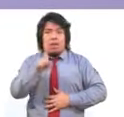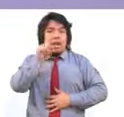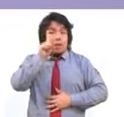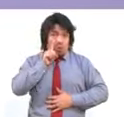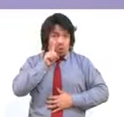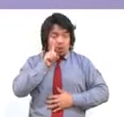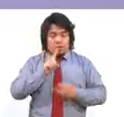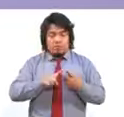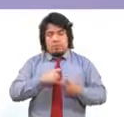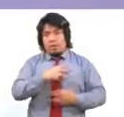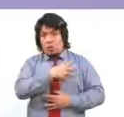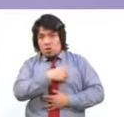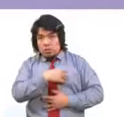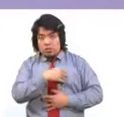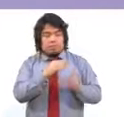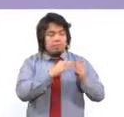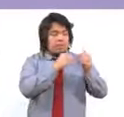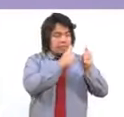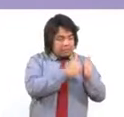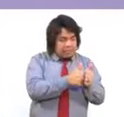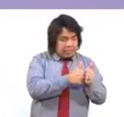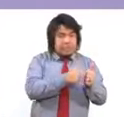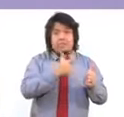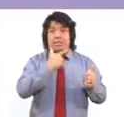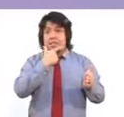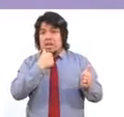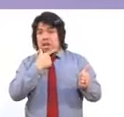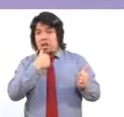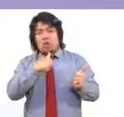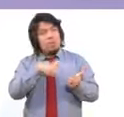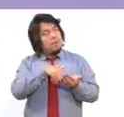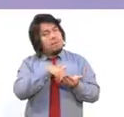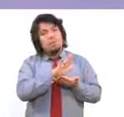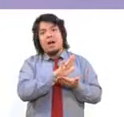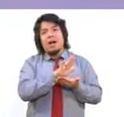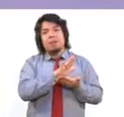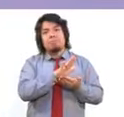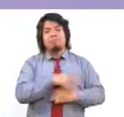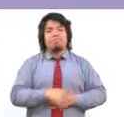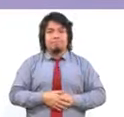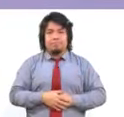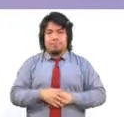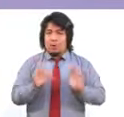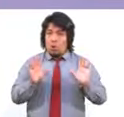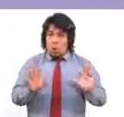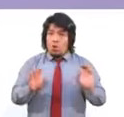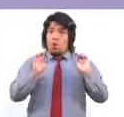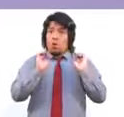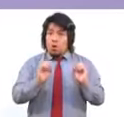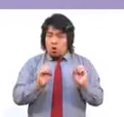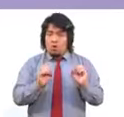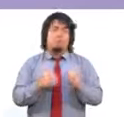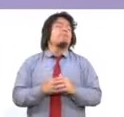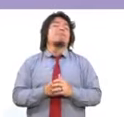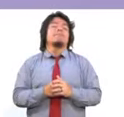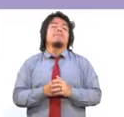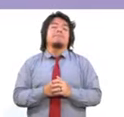hijos se quede en casa y sea el hombre el que reciba las medidas cautelares. o incluso pues sea